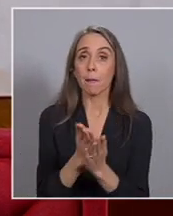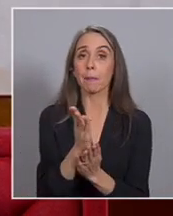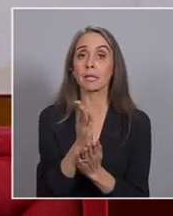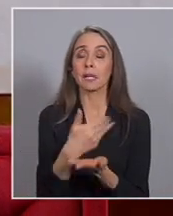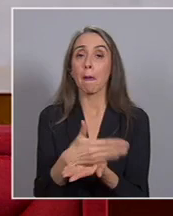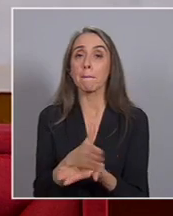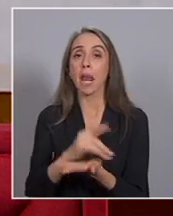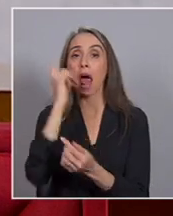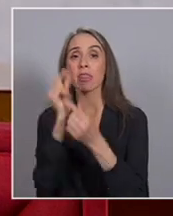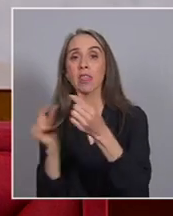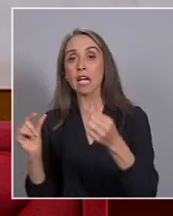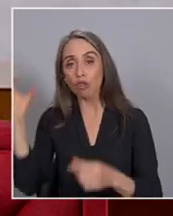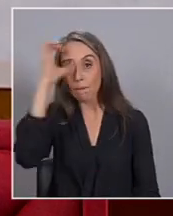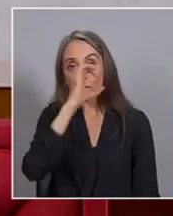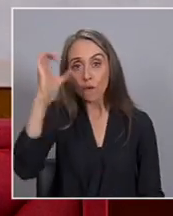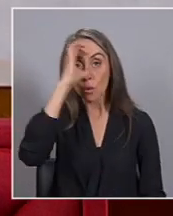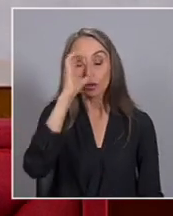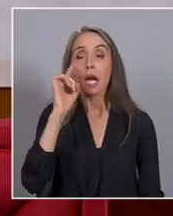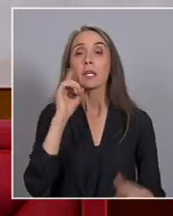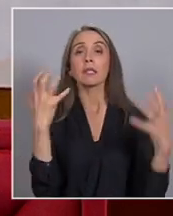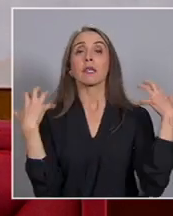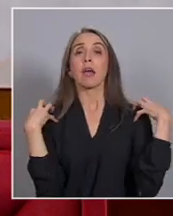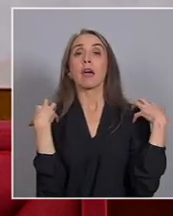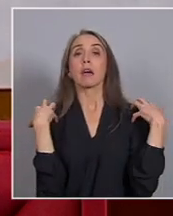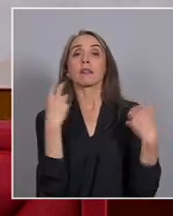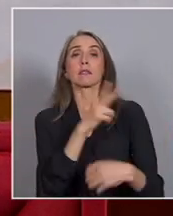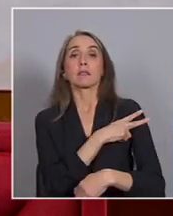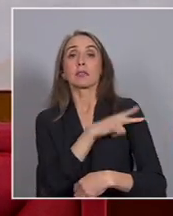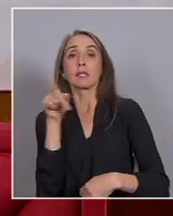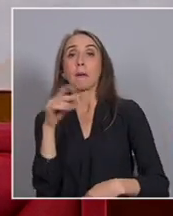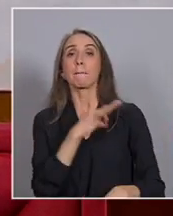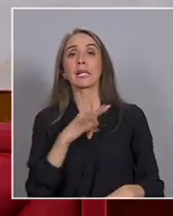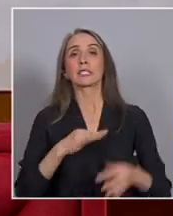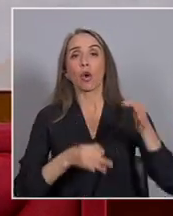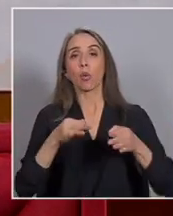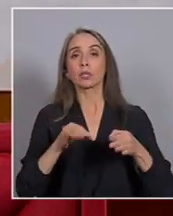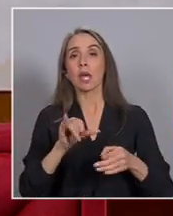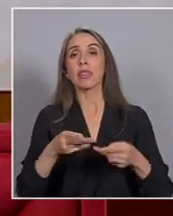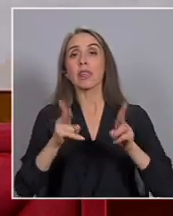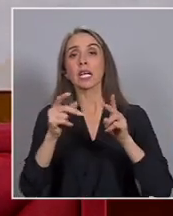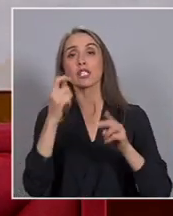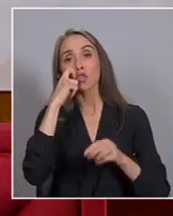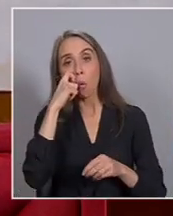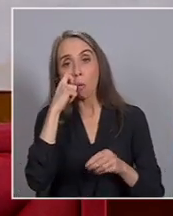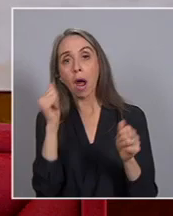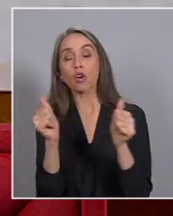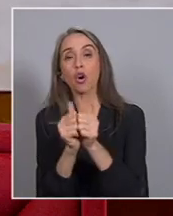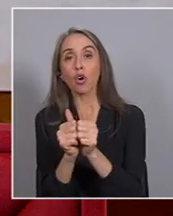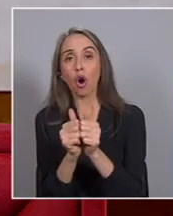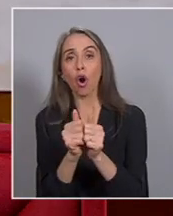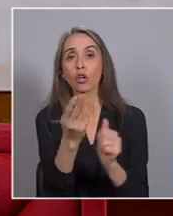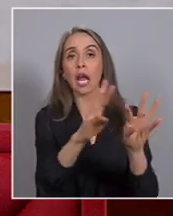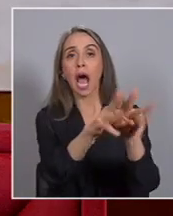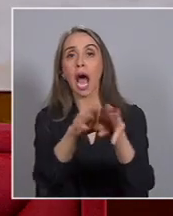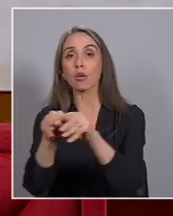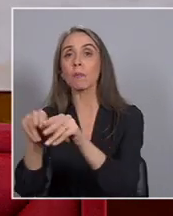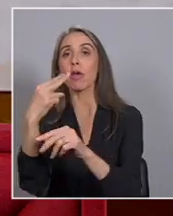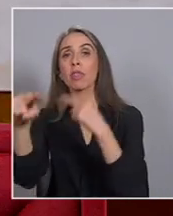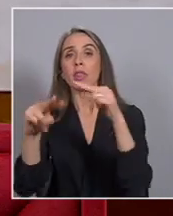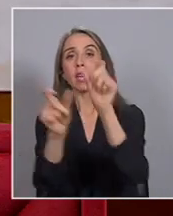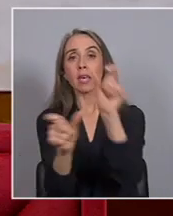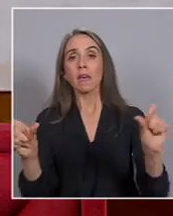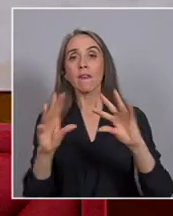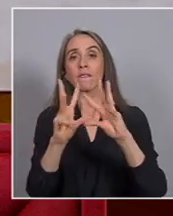de un plan nacional de búsqueda que hoy lidera el Ministerio de Justicia y Derechos Humanos en conjunto con agrupaciones de